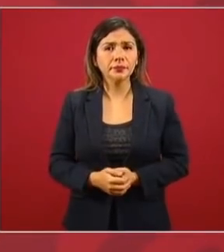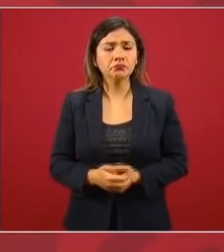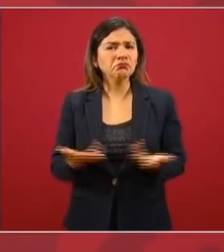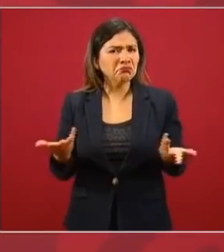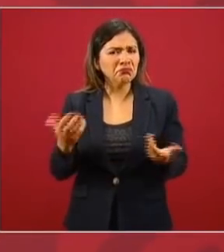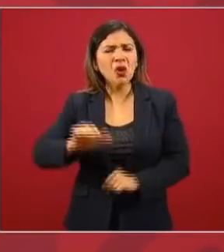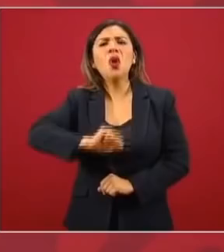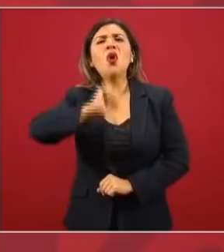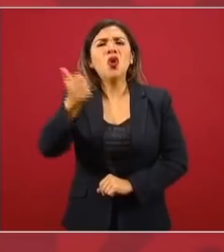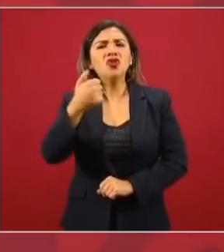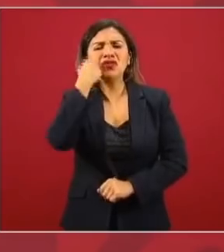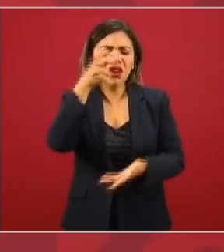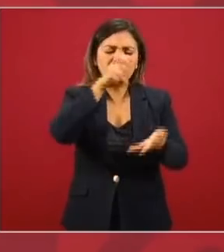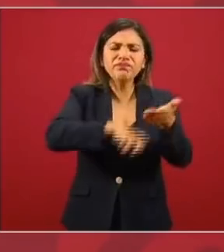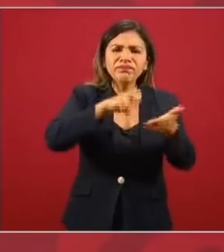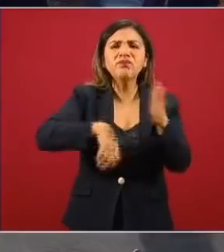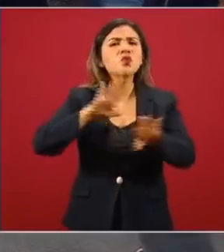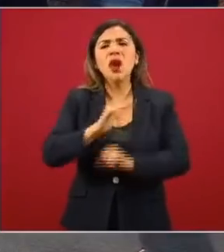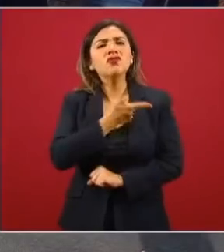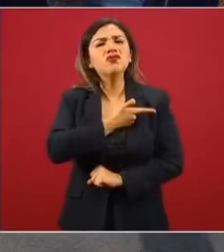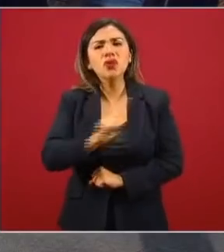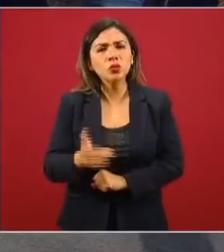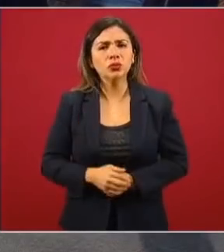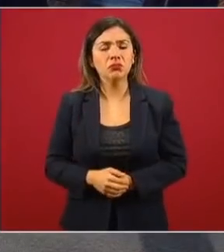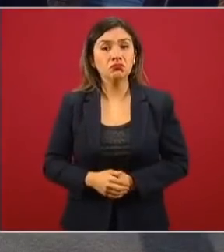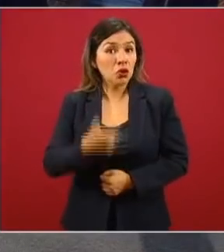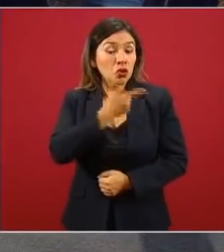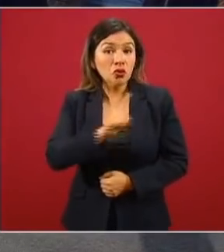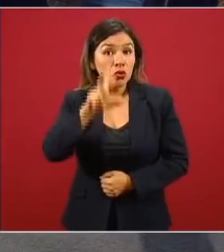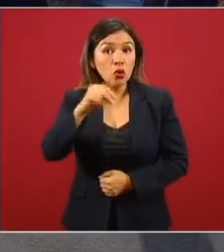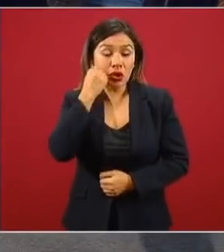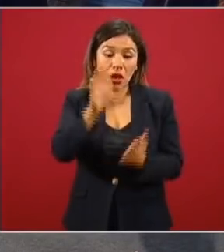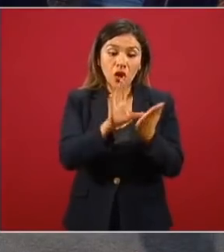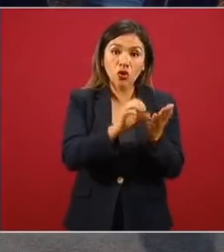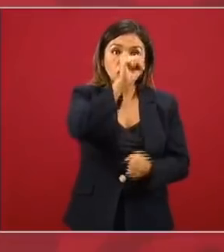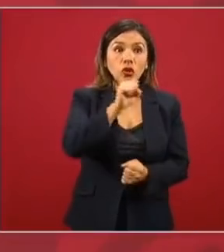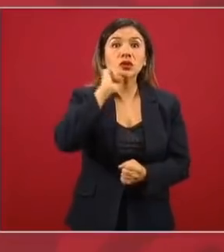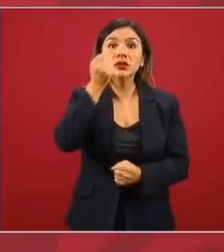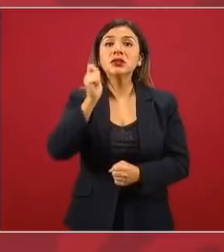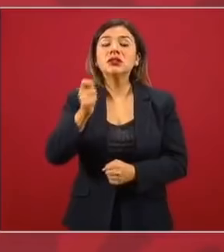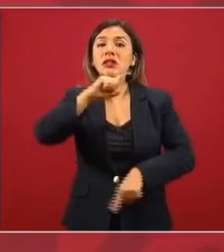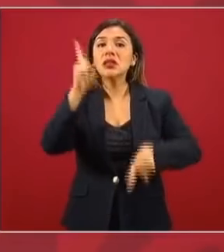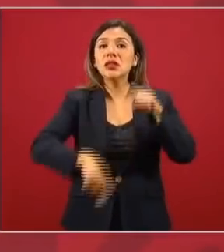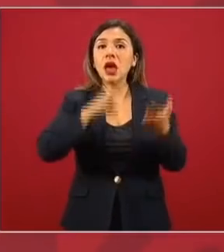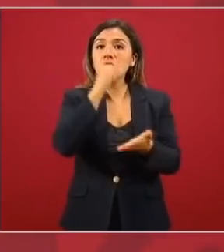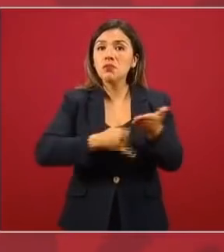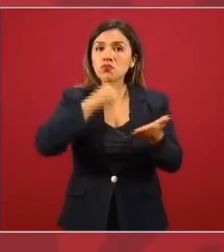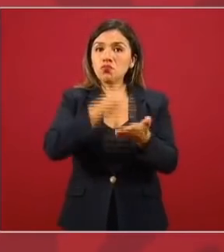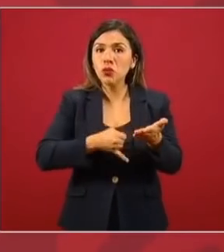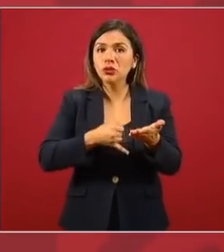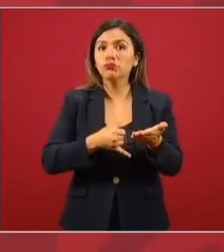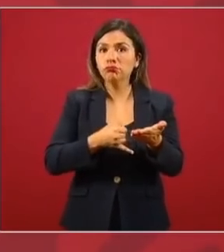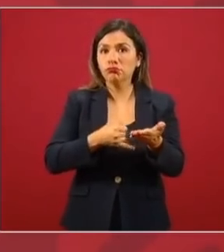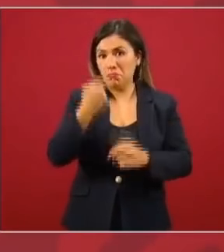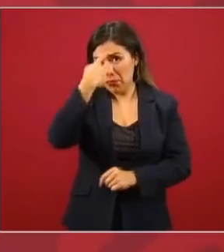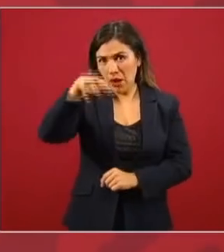otras reformas no les gustan? No quieren que esté en la Constitución la condonación de impuestos, la